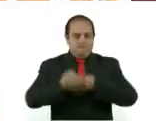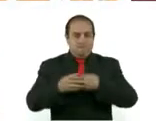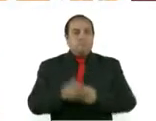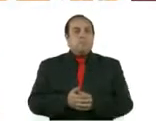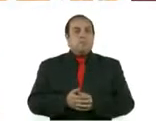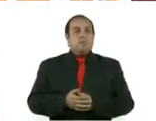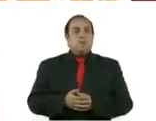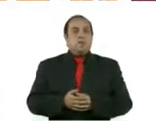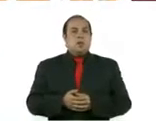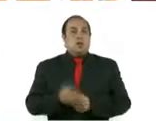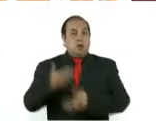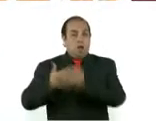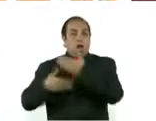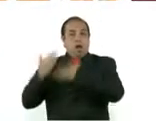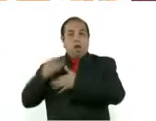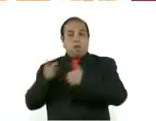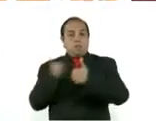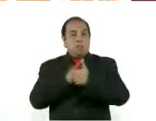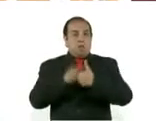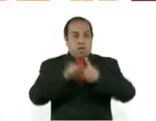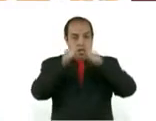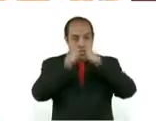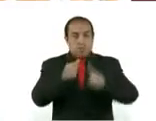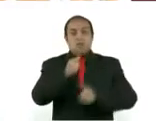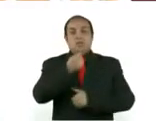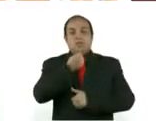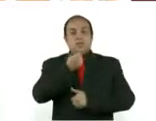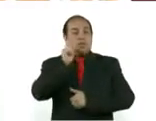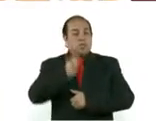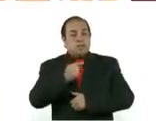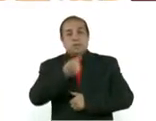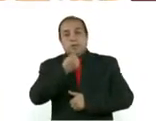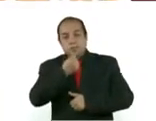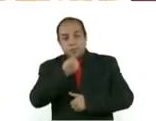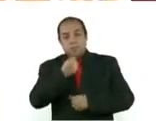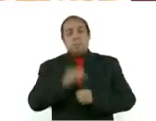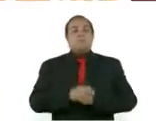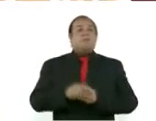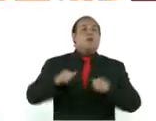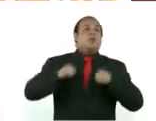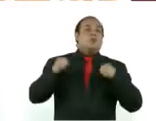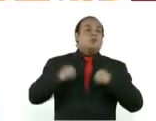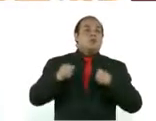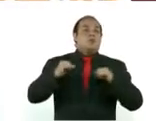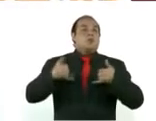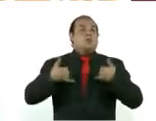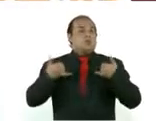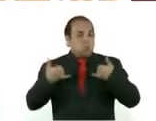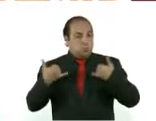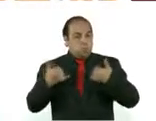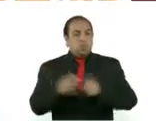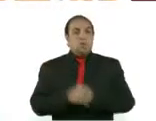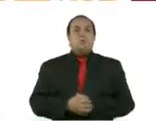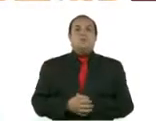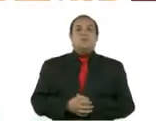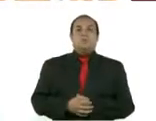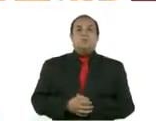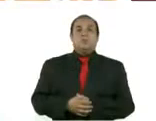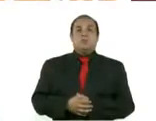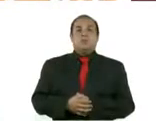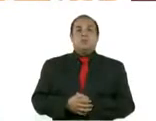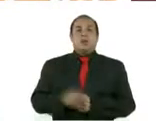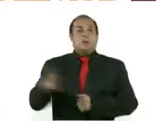Priorizamos en ese momento atender a las niñas, a los niños, a los adolescentes y a los jóvenes, a la